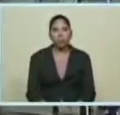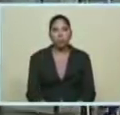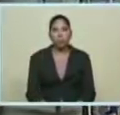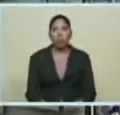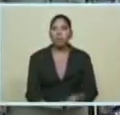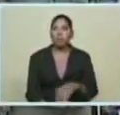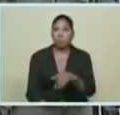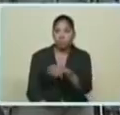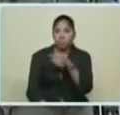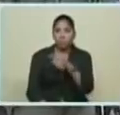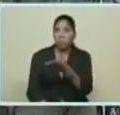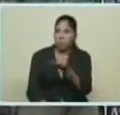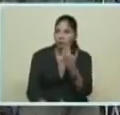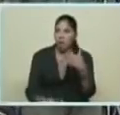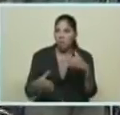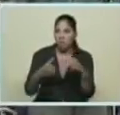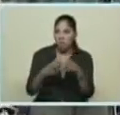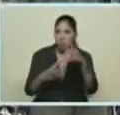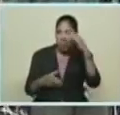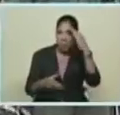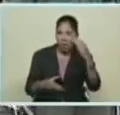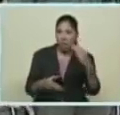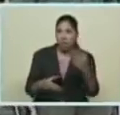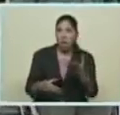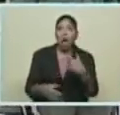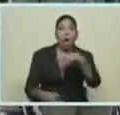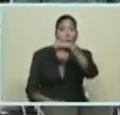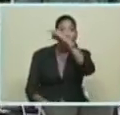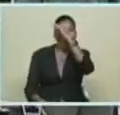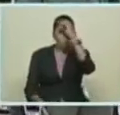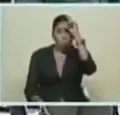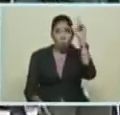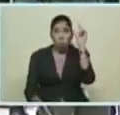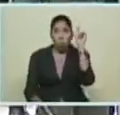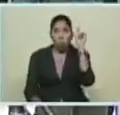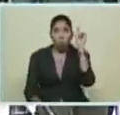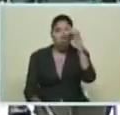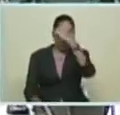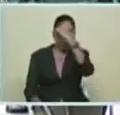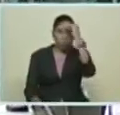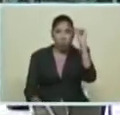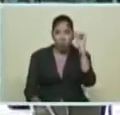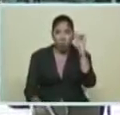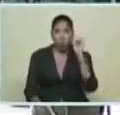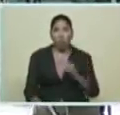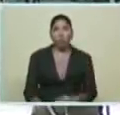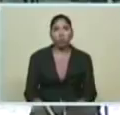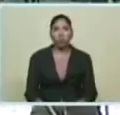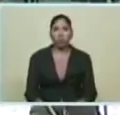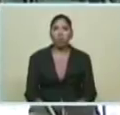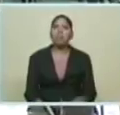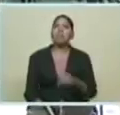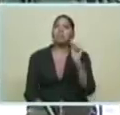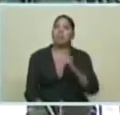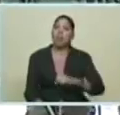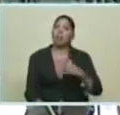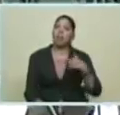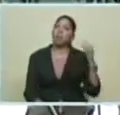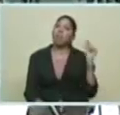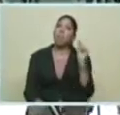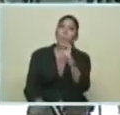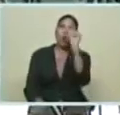Armada? ¿Cuántos llamados hizo Julio Borges? Bandido, sí, bandido te dije, Julio